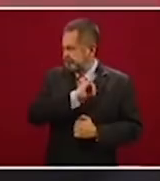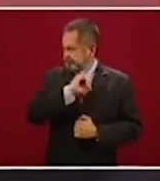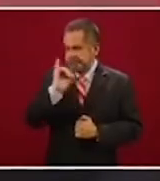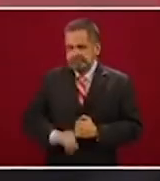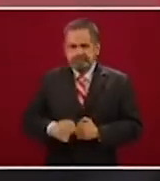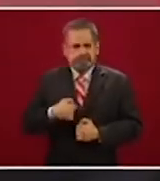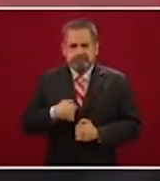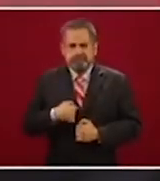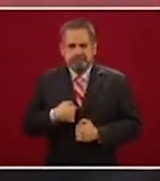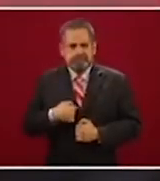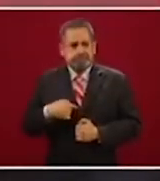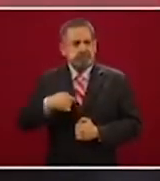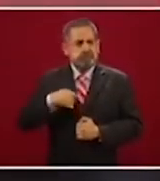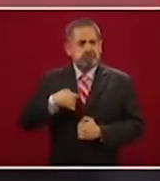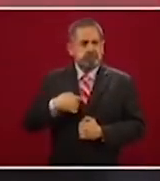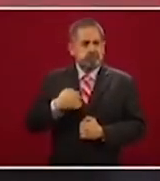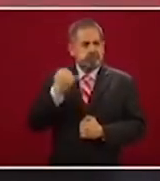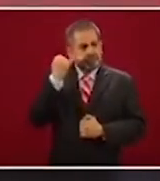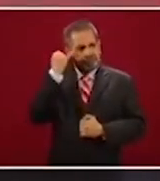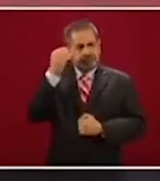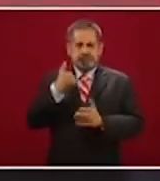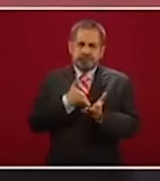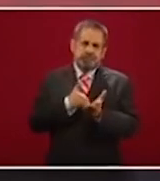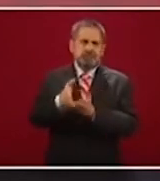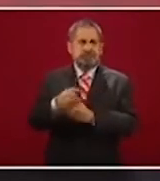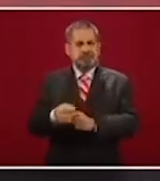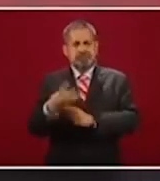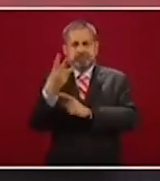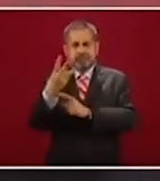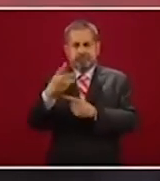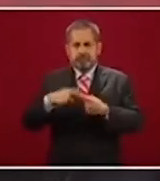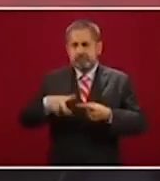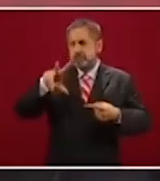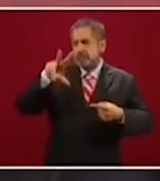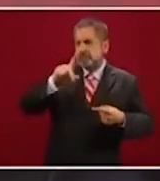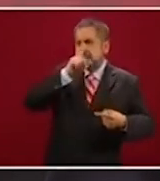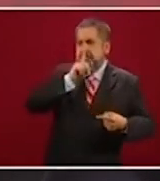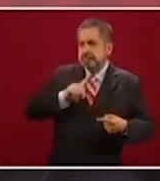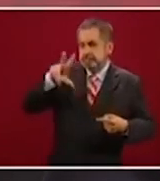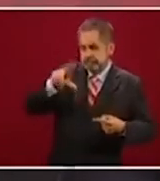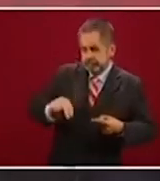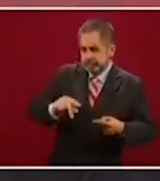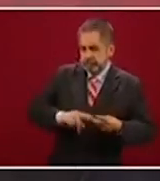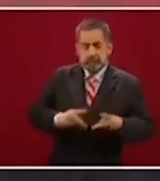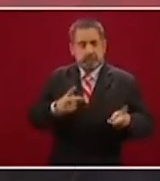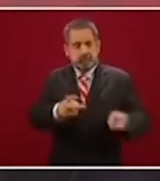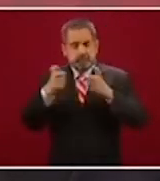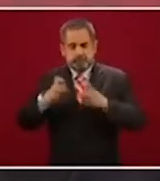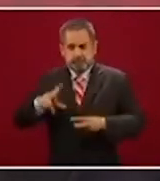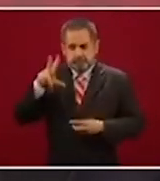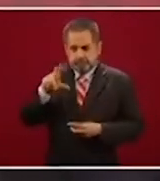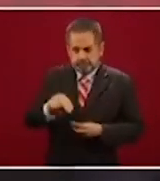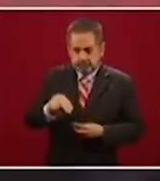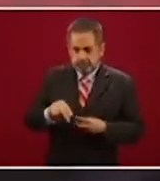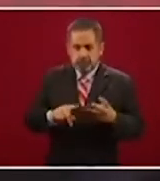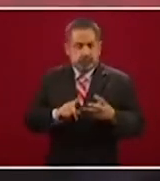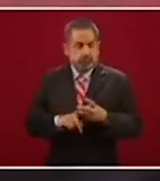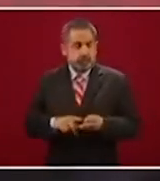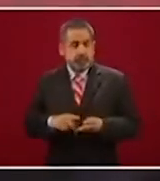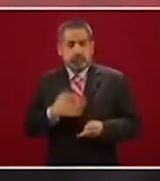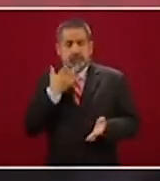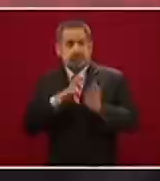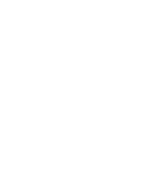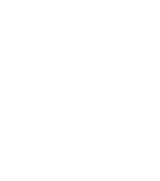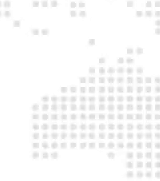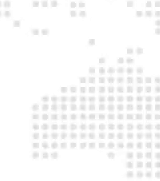Tengo tres principios que me guían: no mentir, no robar y no traicionar al pueblo.